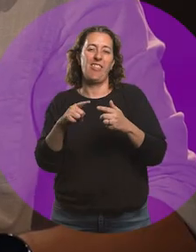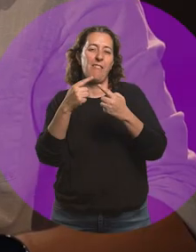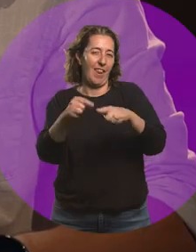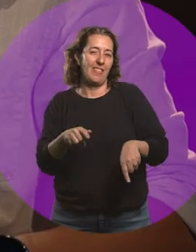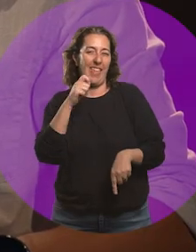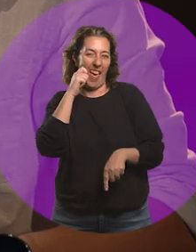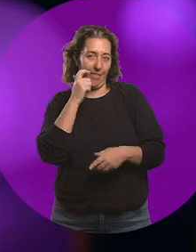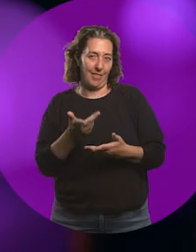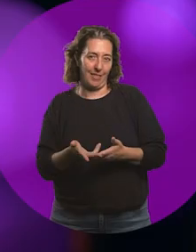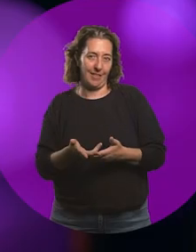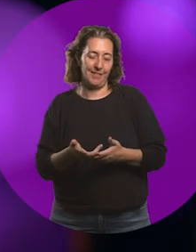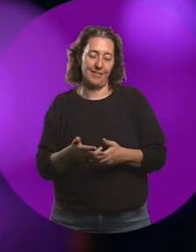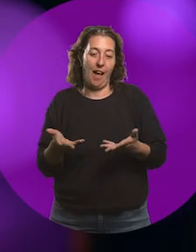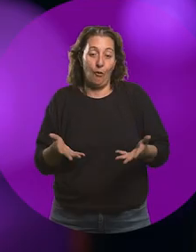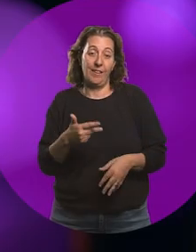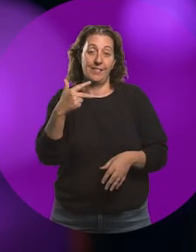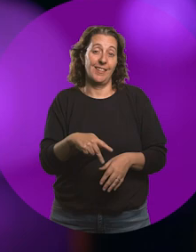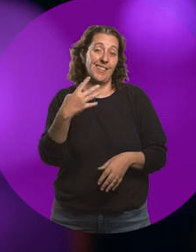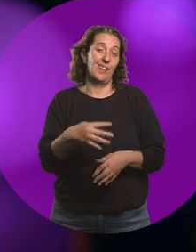Son capas que los 13, 14.